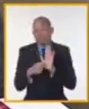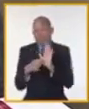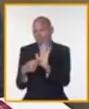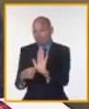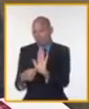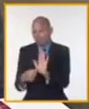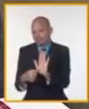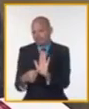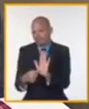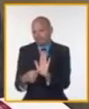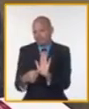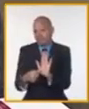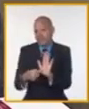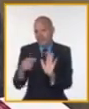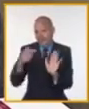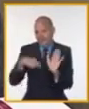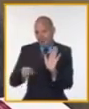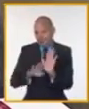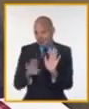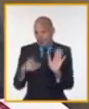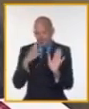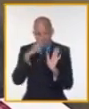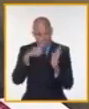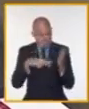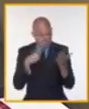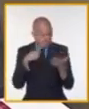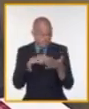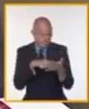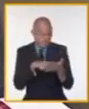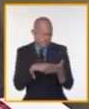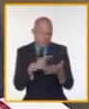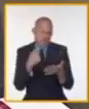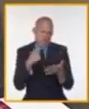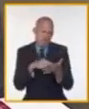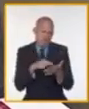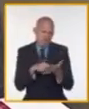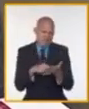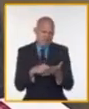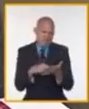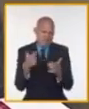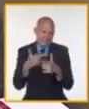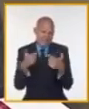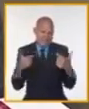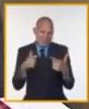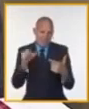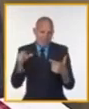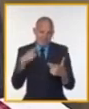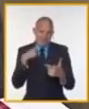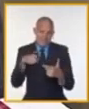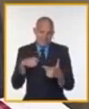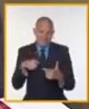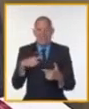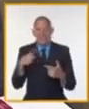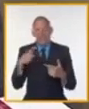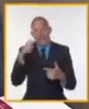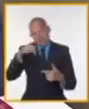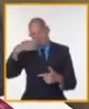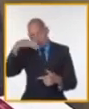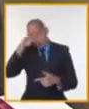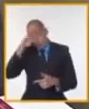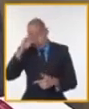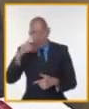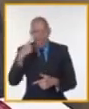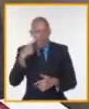inferencia que ella lleva junto a los permanentes reclamos de cómo usar la ciencia en Cuba